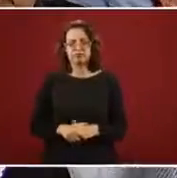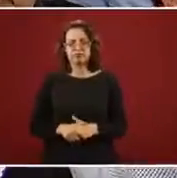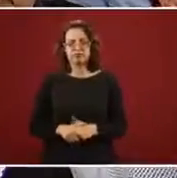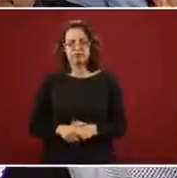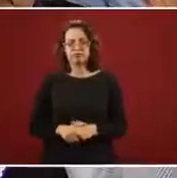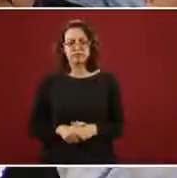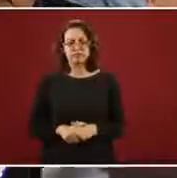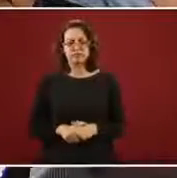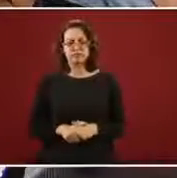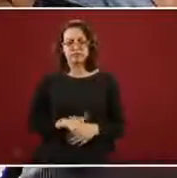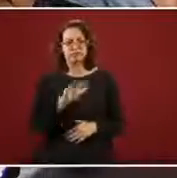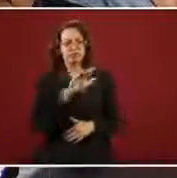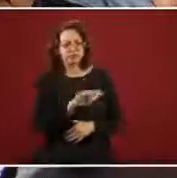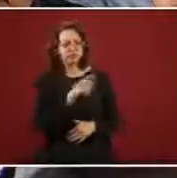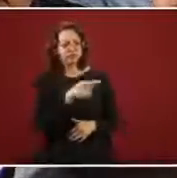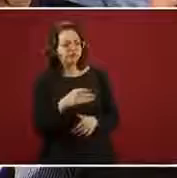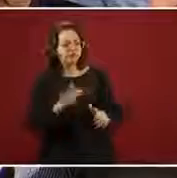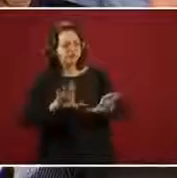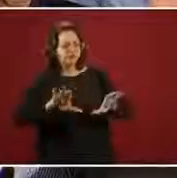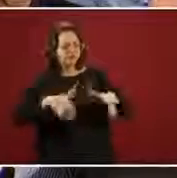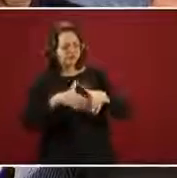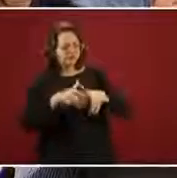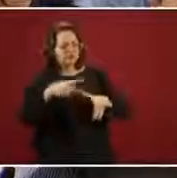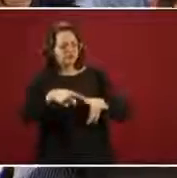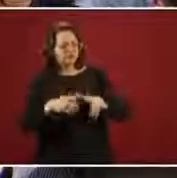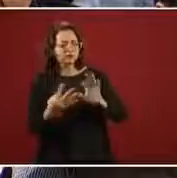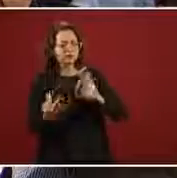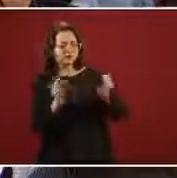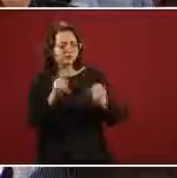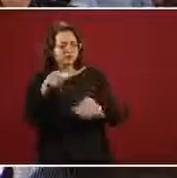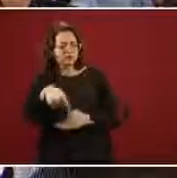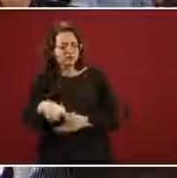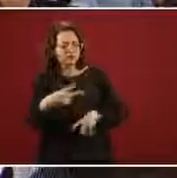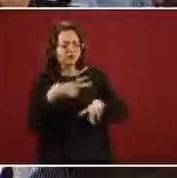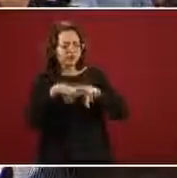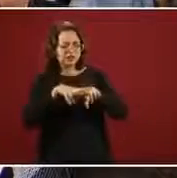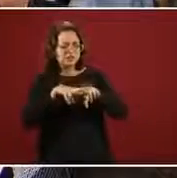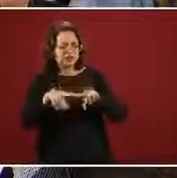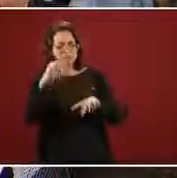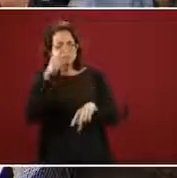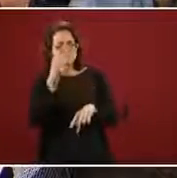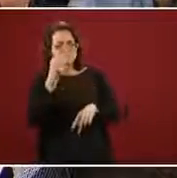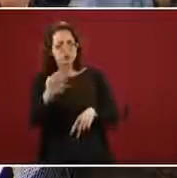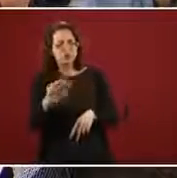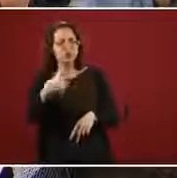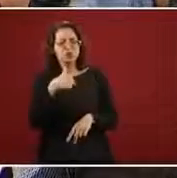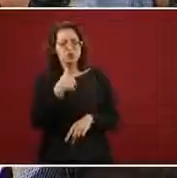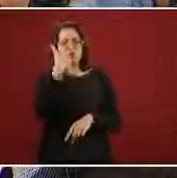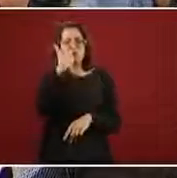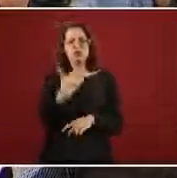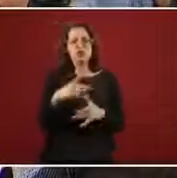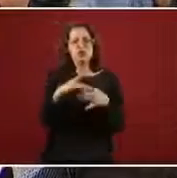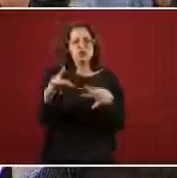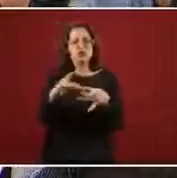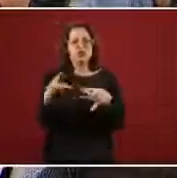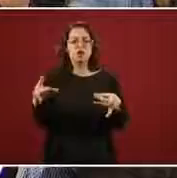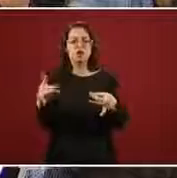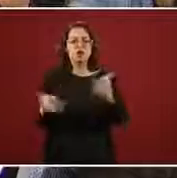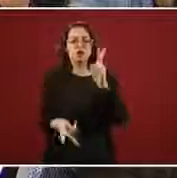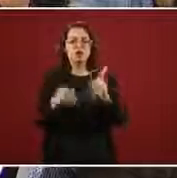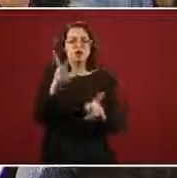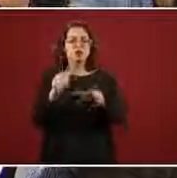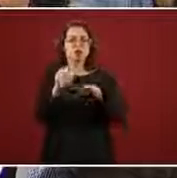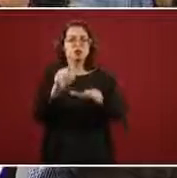que usted dice de las comunidades en donde va a pasar el Tren Maya, yo me quiero referir